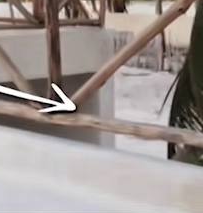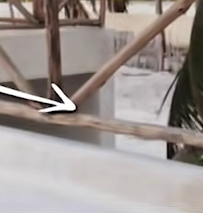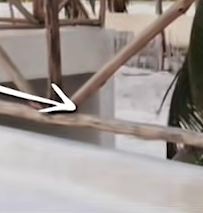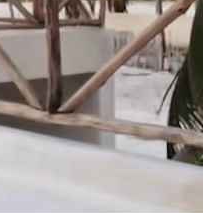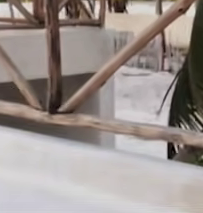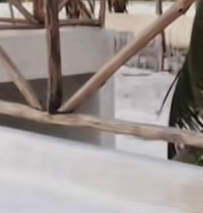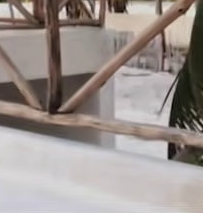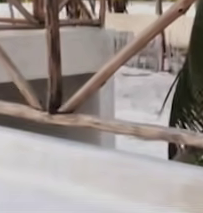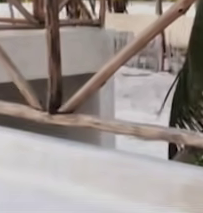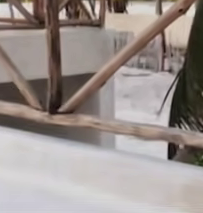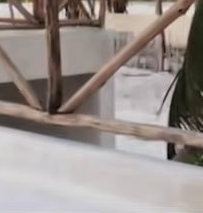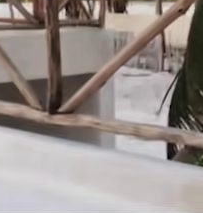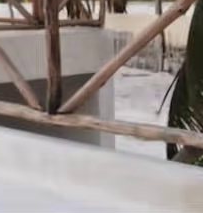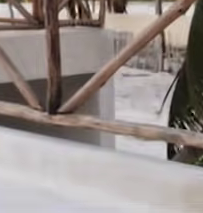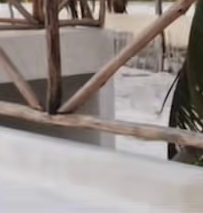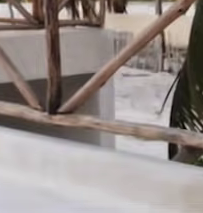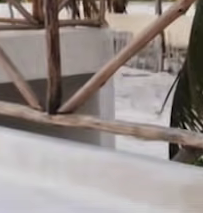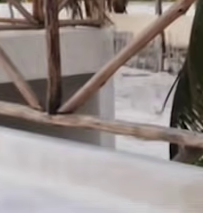Durante 30 segundos.